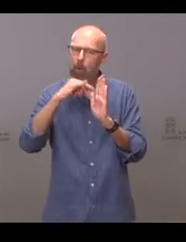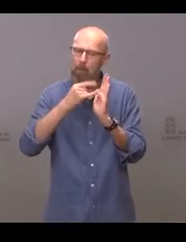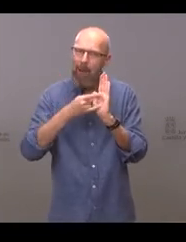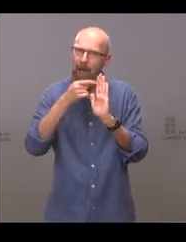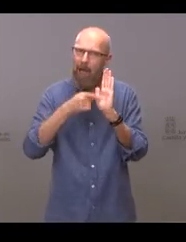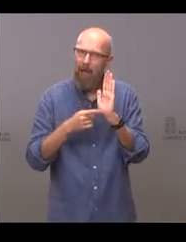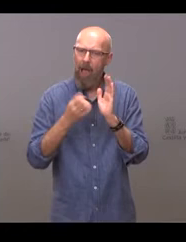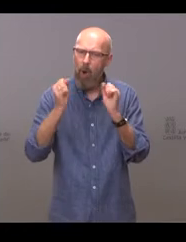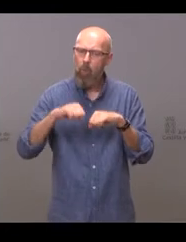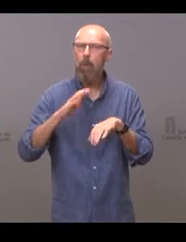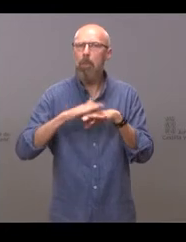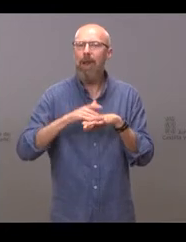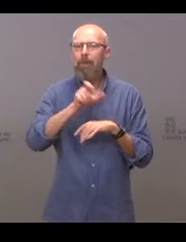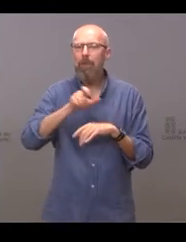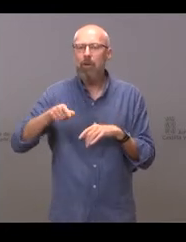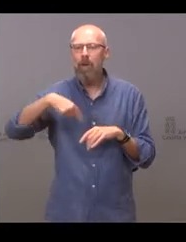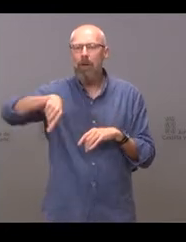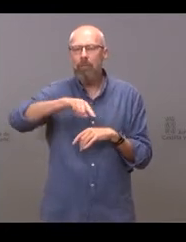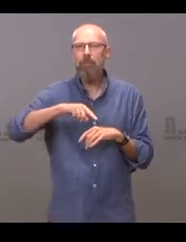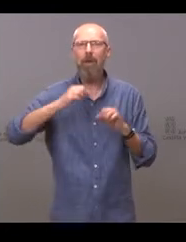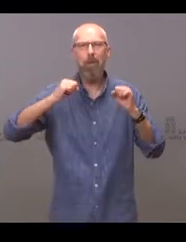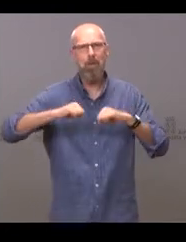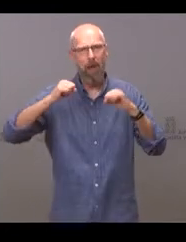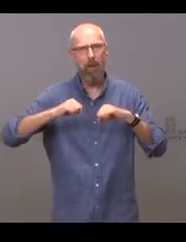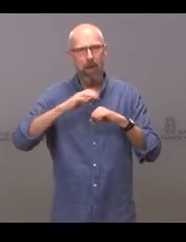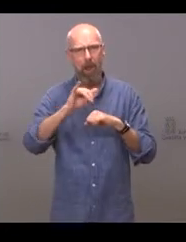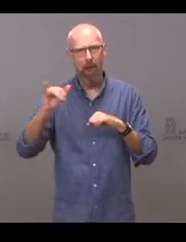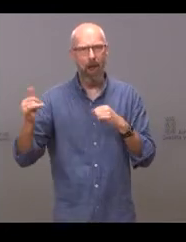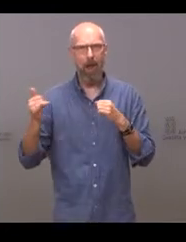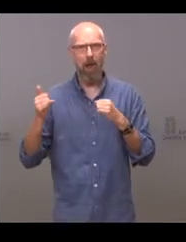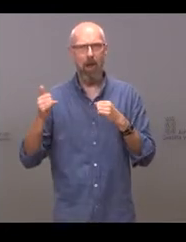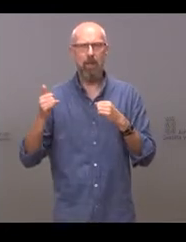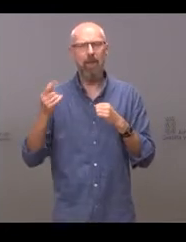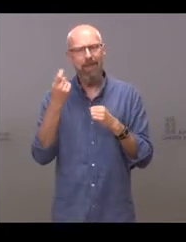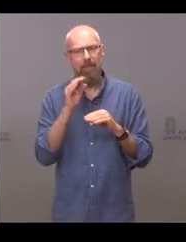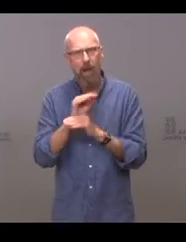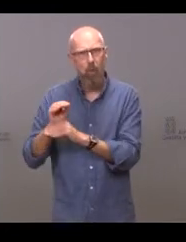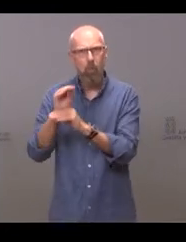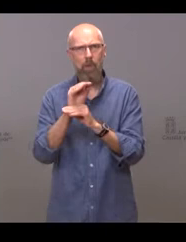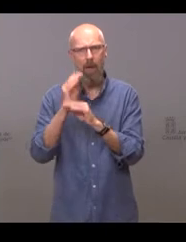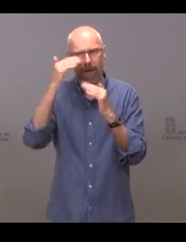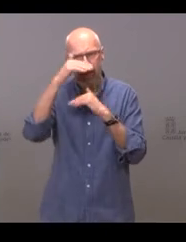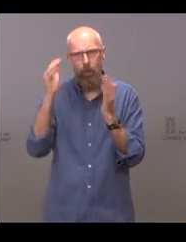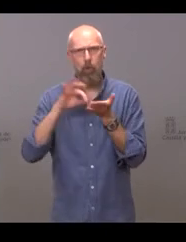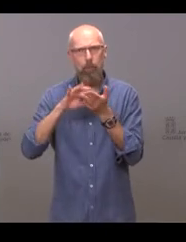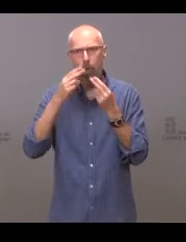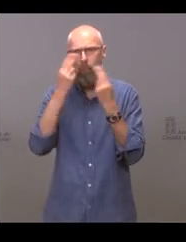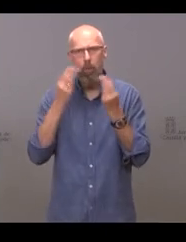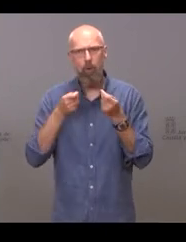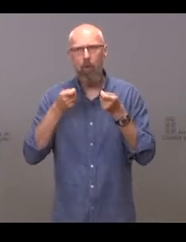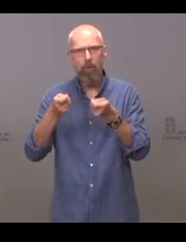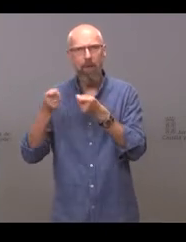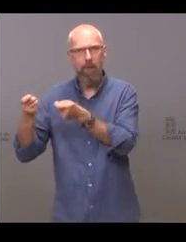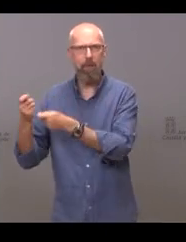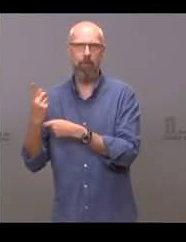con muchos mayores que necesitan una atención y unos servicios públicos fundamentales y por lo tanto ese